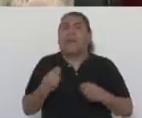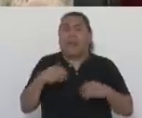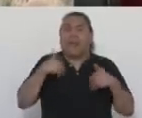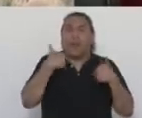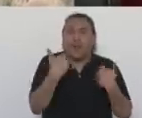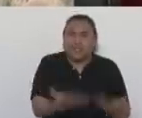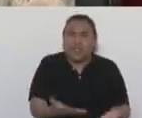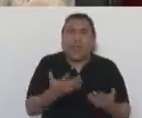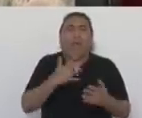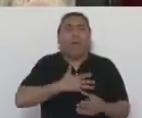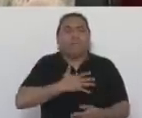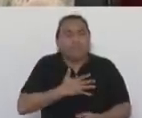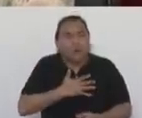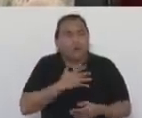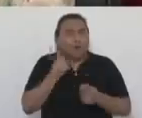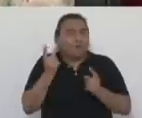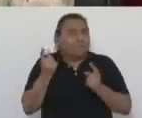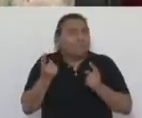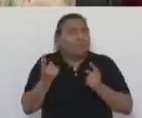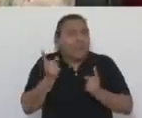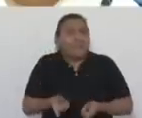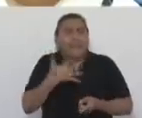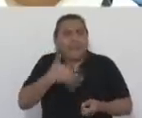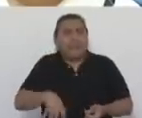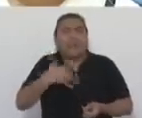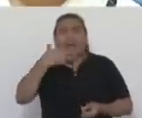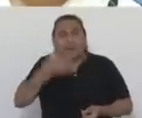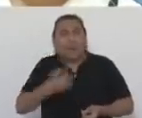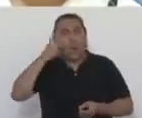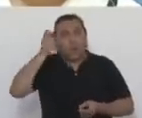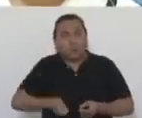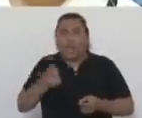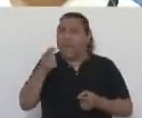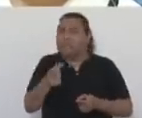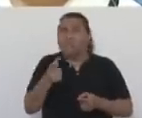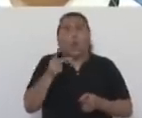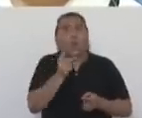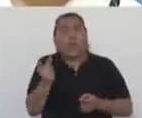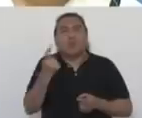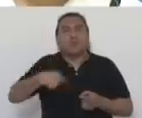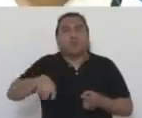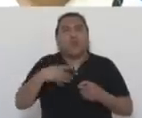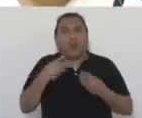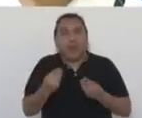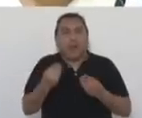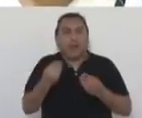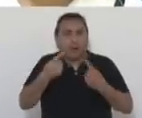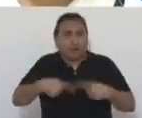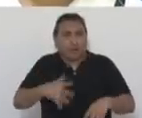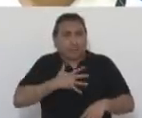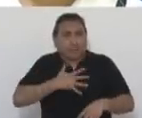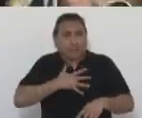caridad cristiana, entendiendo que la verdad y la justicia son valores que encontrar, no propiedad de alguna de las dos